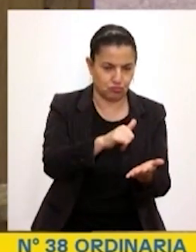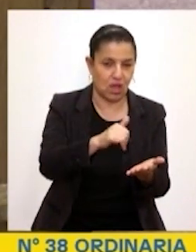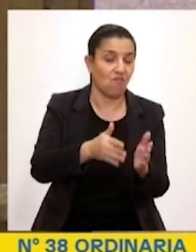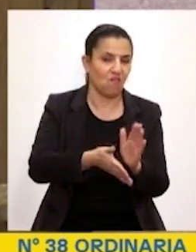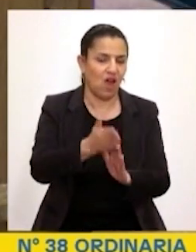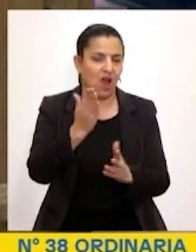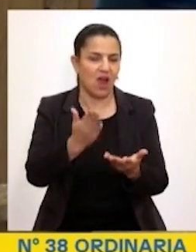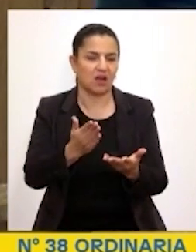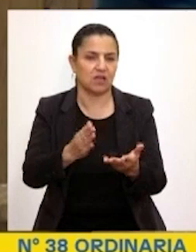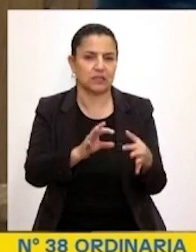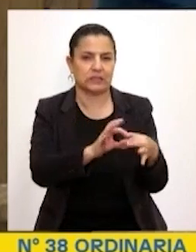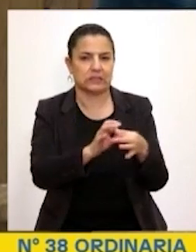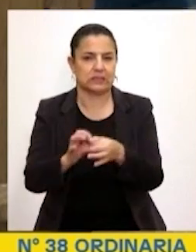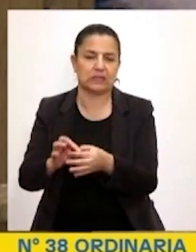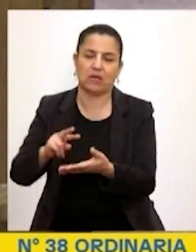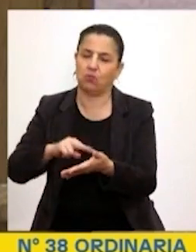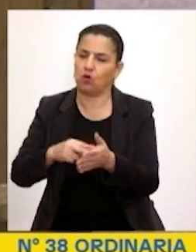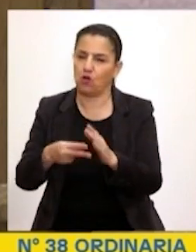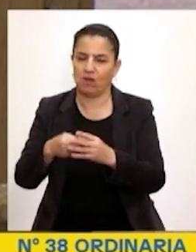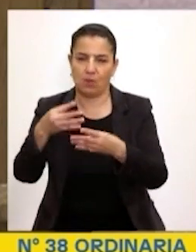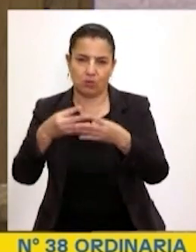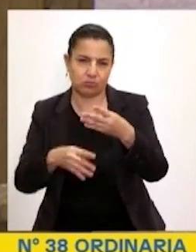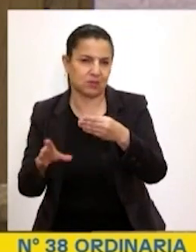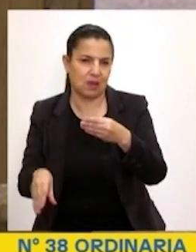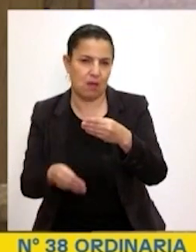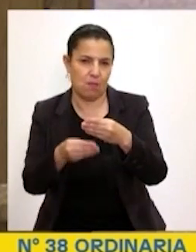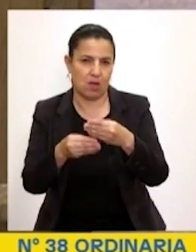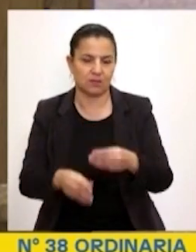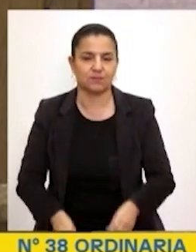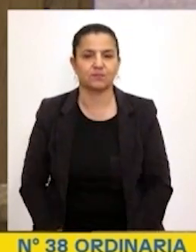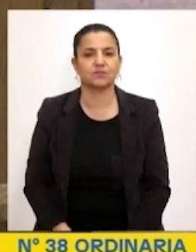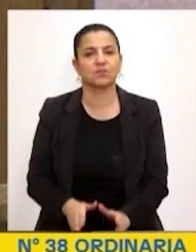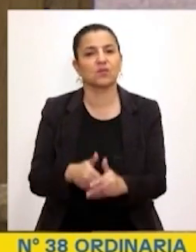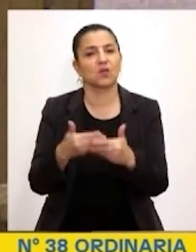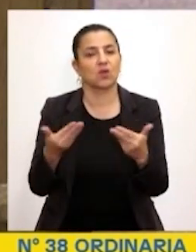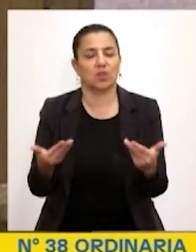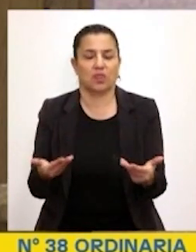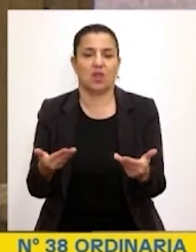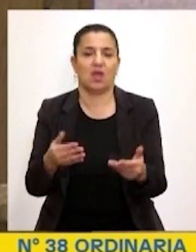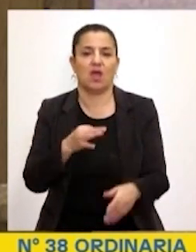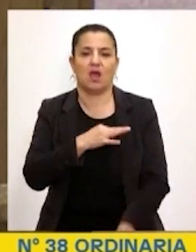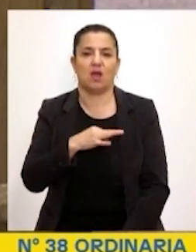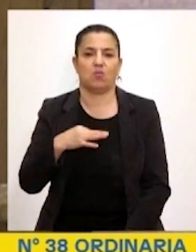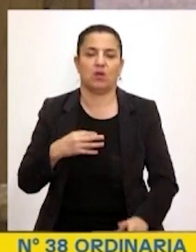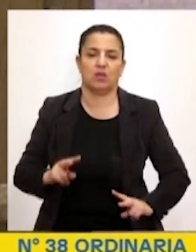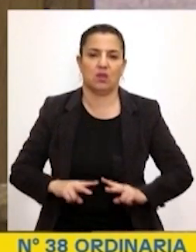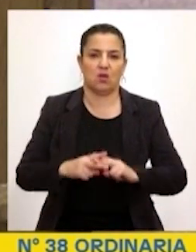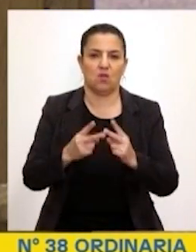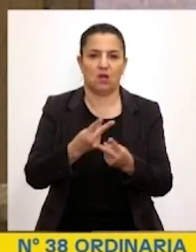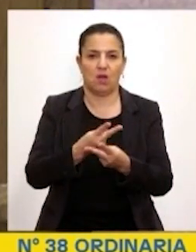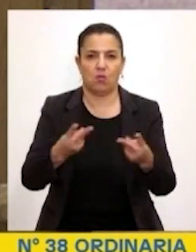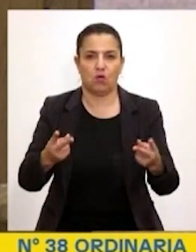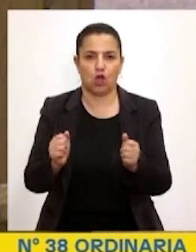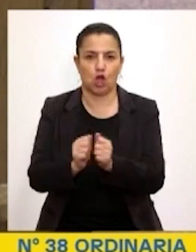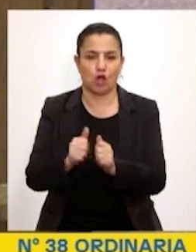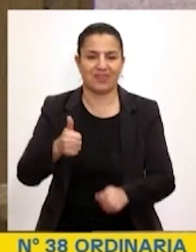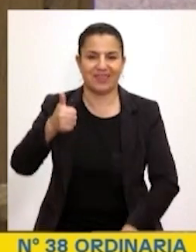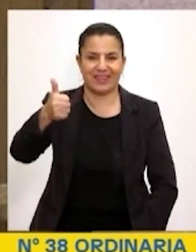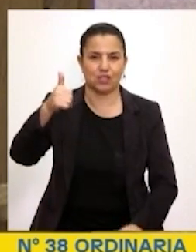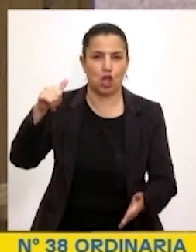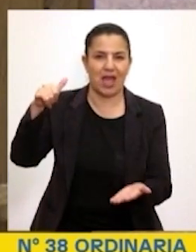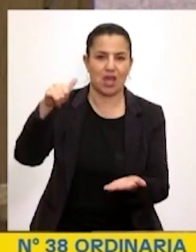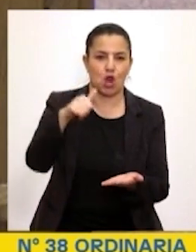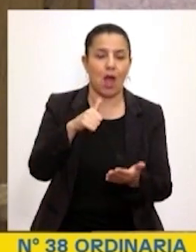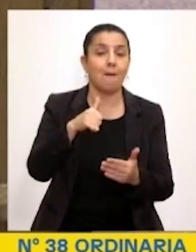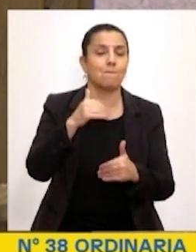genera una serie de complicaciones adicionales hoy día el Ministerio de Obras Públicas a través de la dirección de aeropuerto está haciendo un proceso